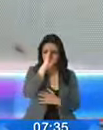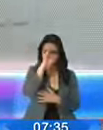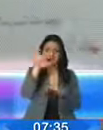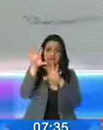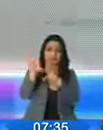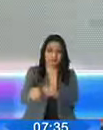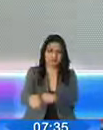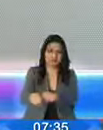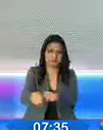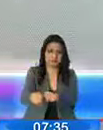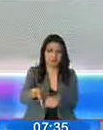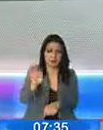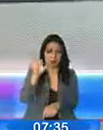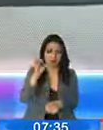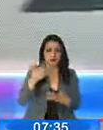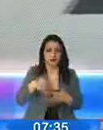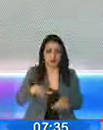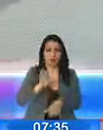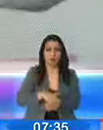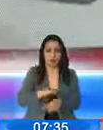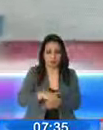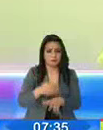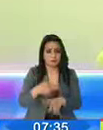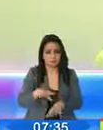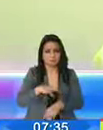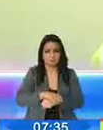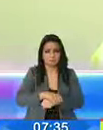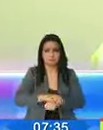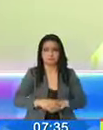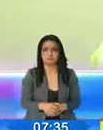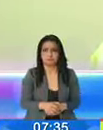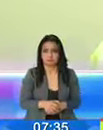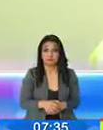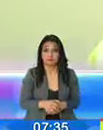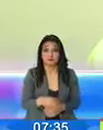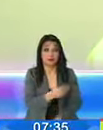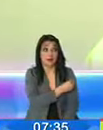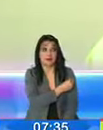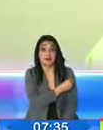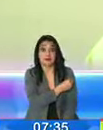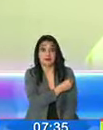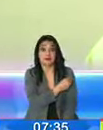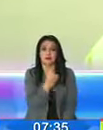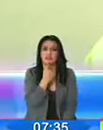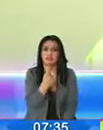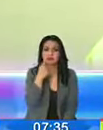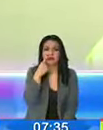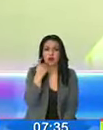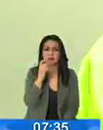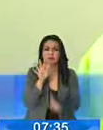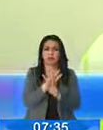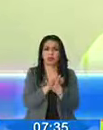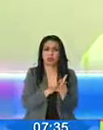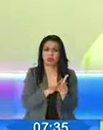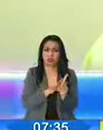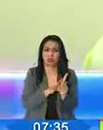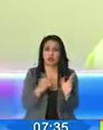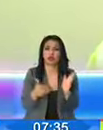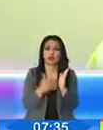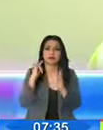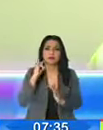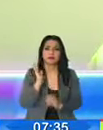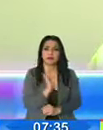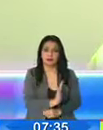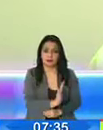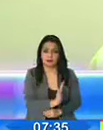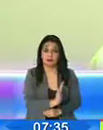con el paradero del responsable, que fue detenido. Fuimos alertados de un presunto hecho de delito sexual en contra de una niña.